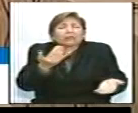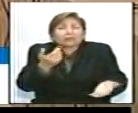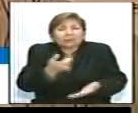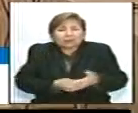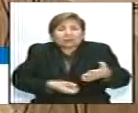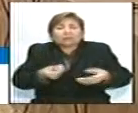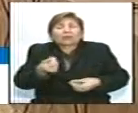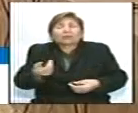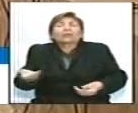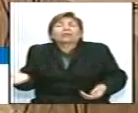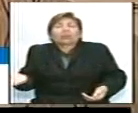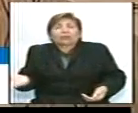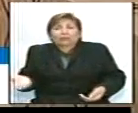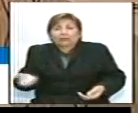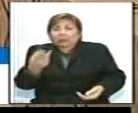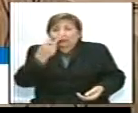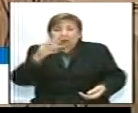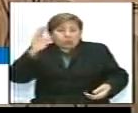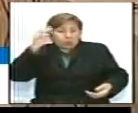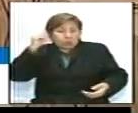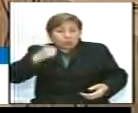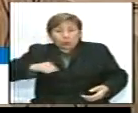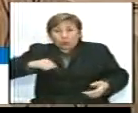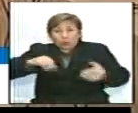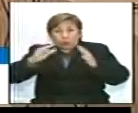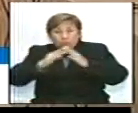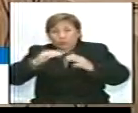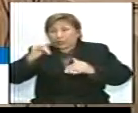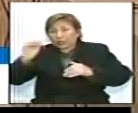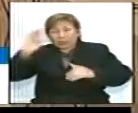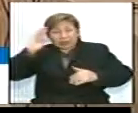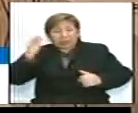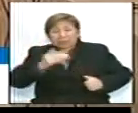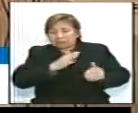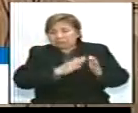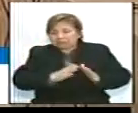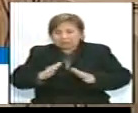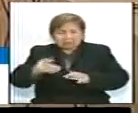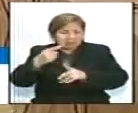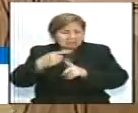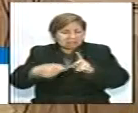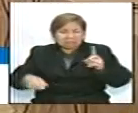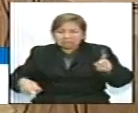ahí? Y que ni siquiera planifica, la mitad ni